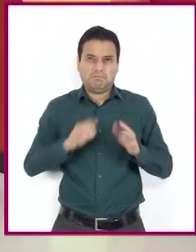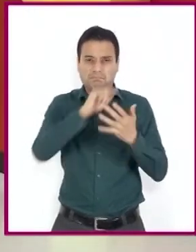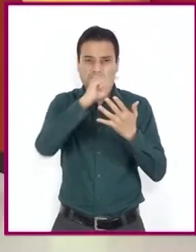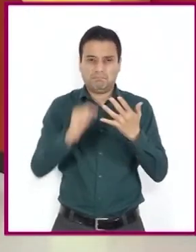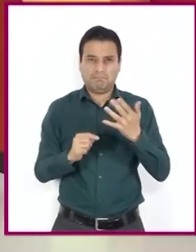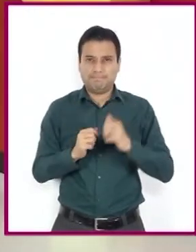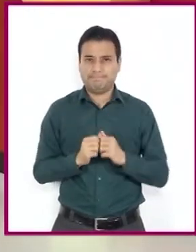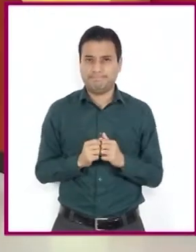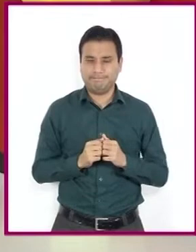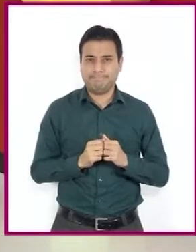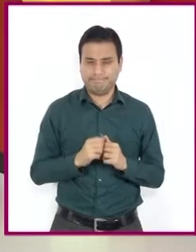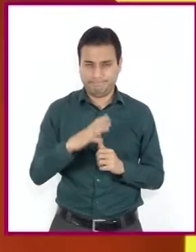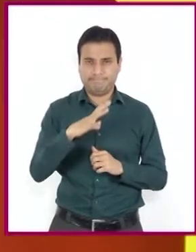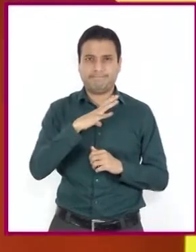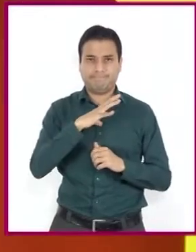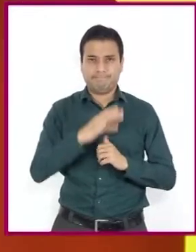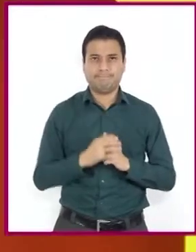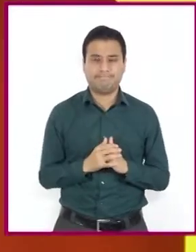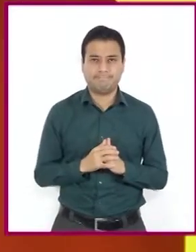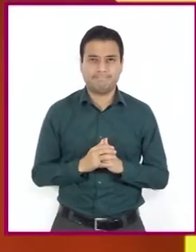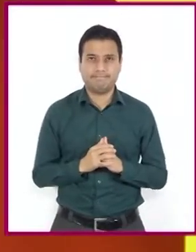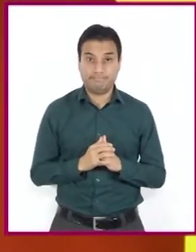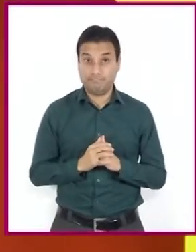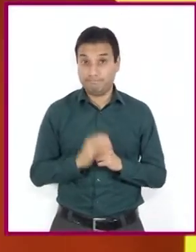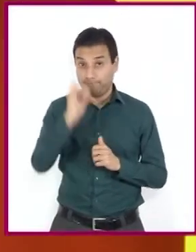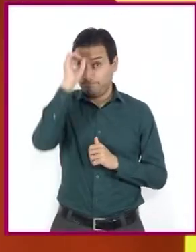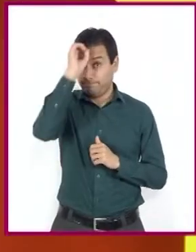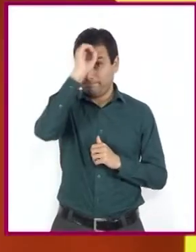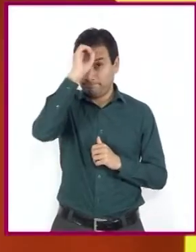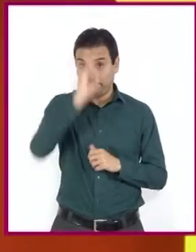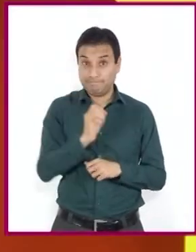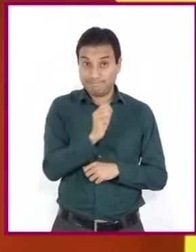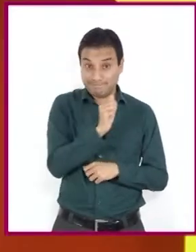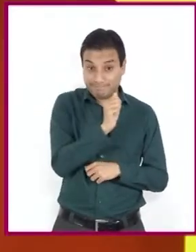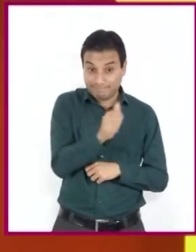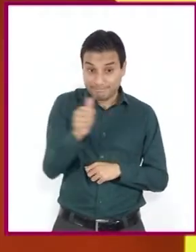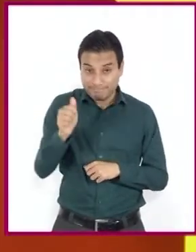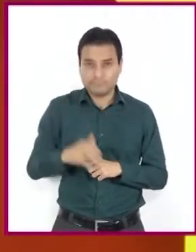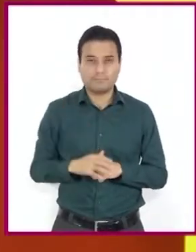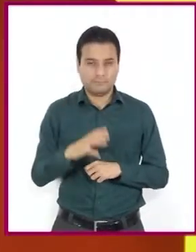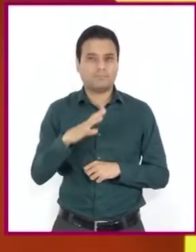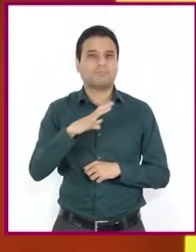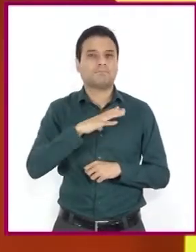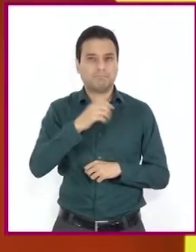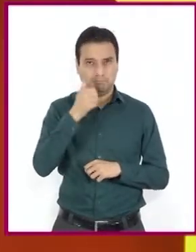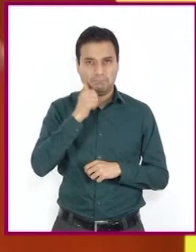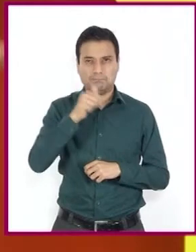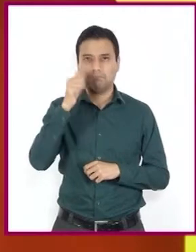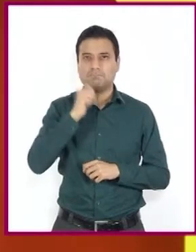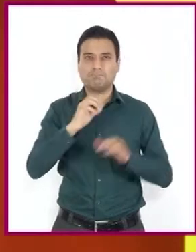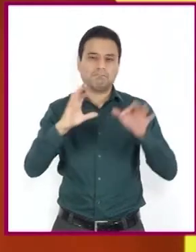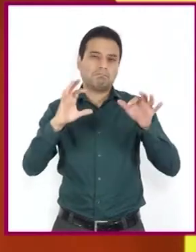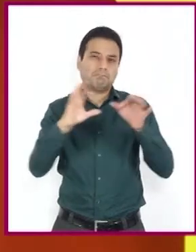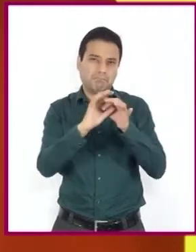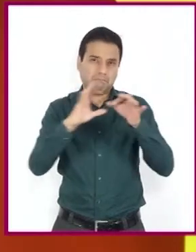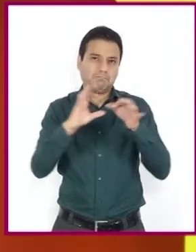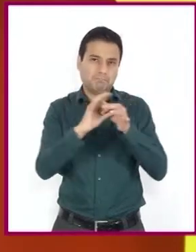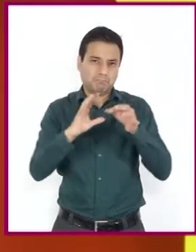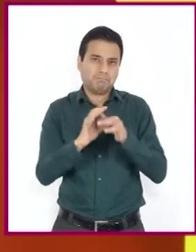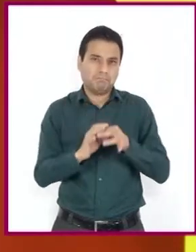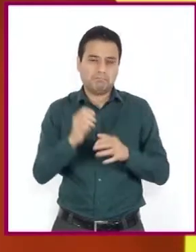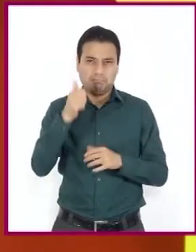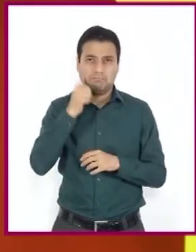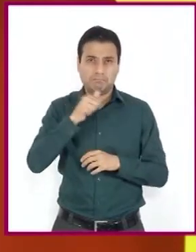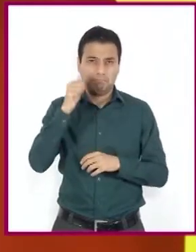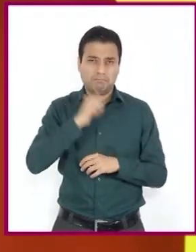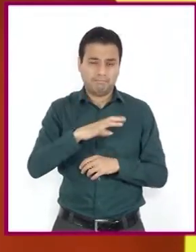lo largo del texto. Y cada opinión o argumento está enlazado con los diferentes nexos subordinantes